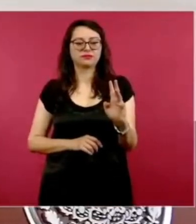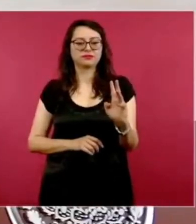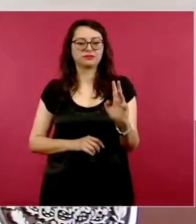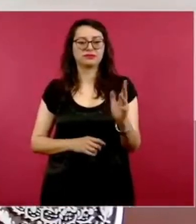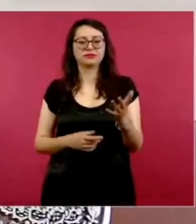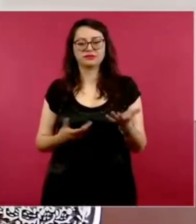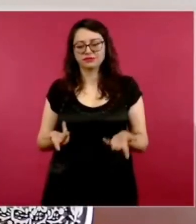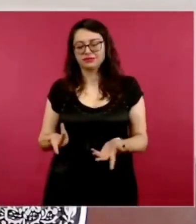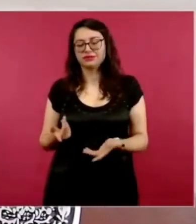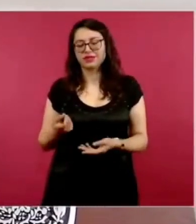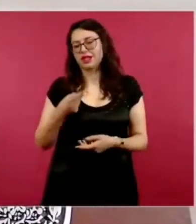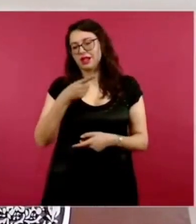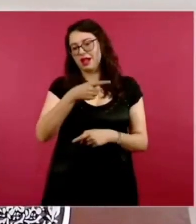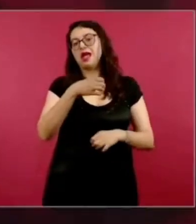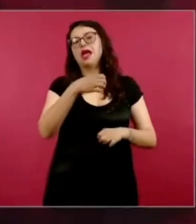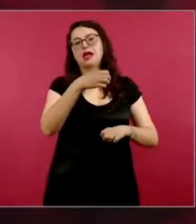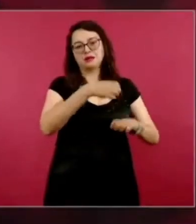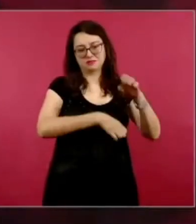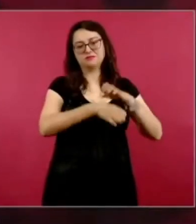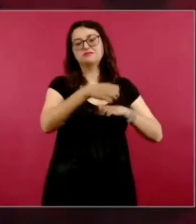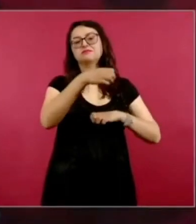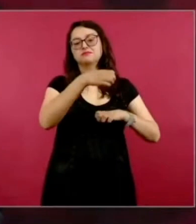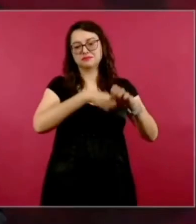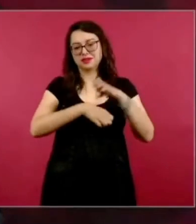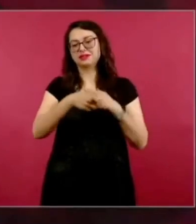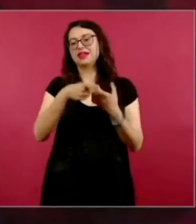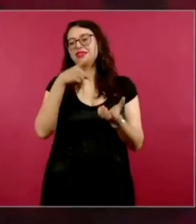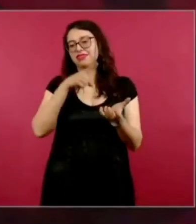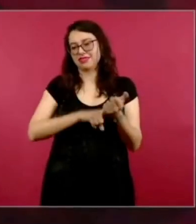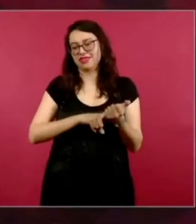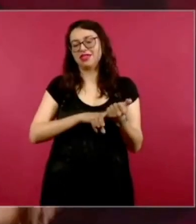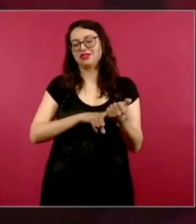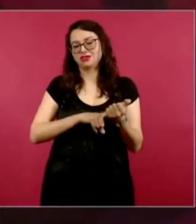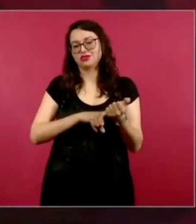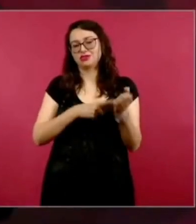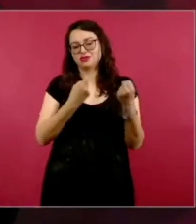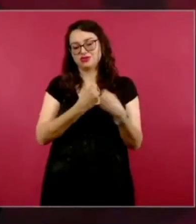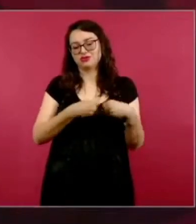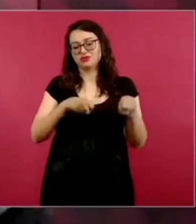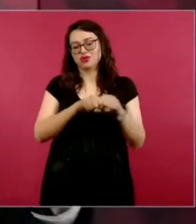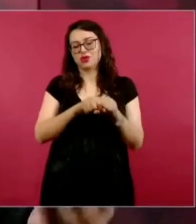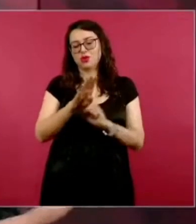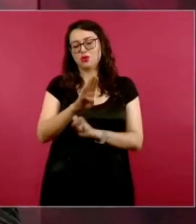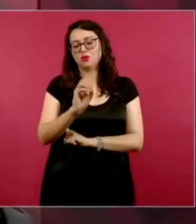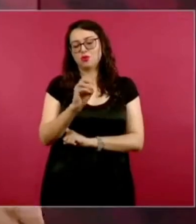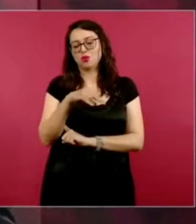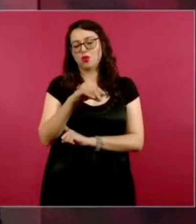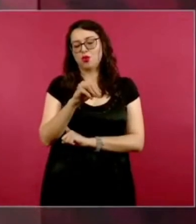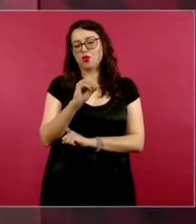bonos de los ferrocarriles extranjeros que no tenían valor,